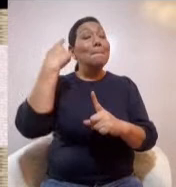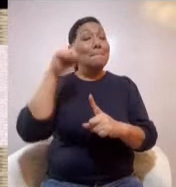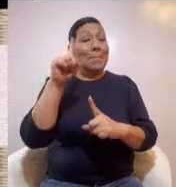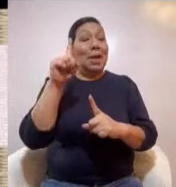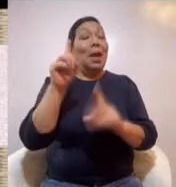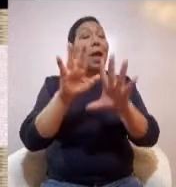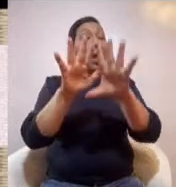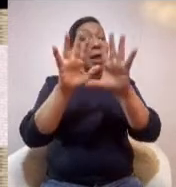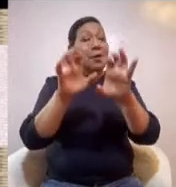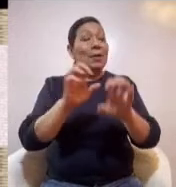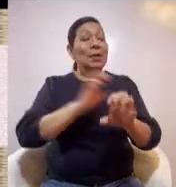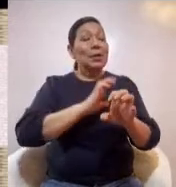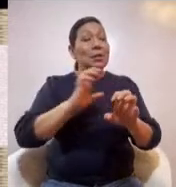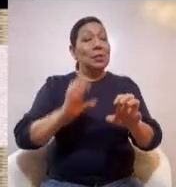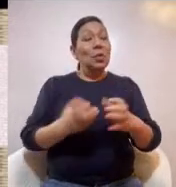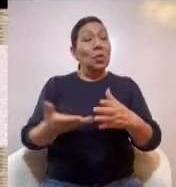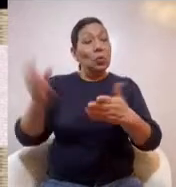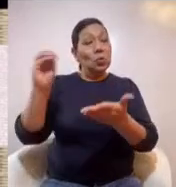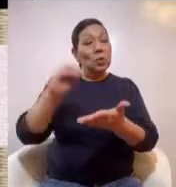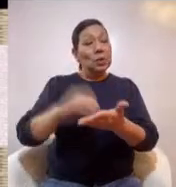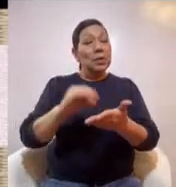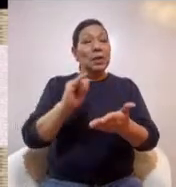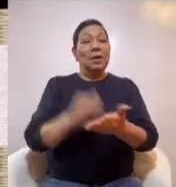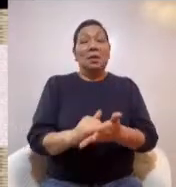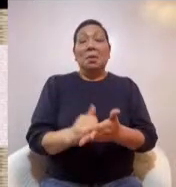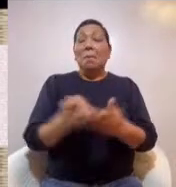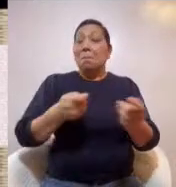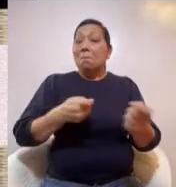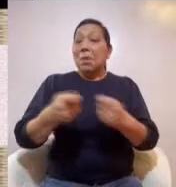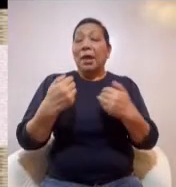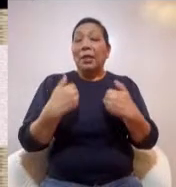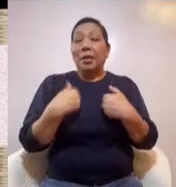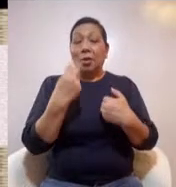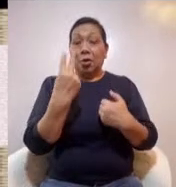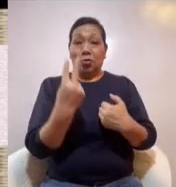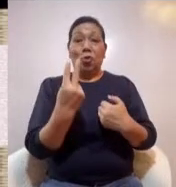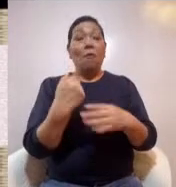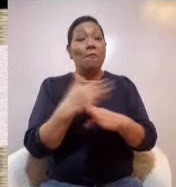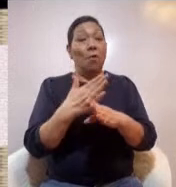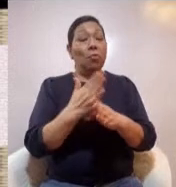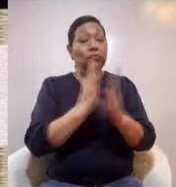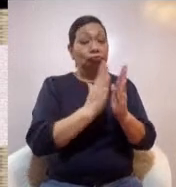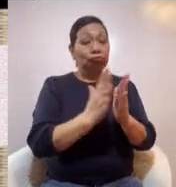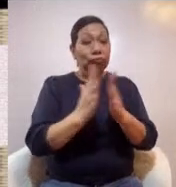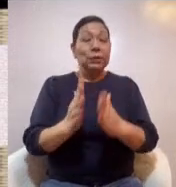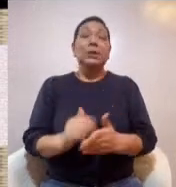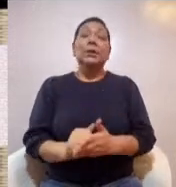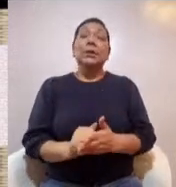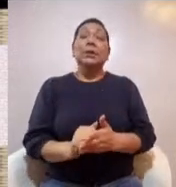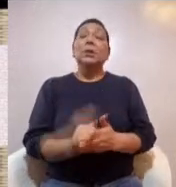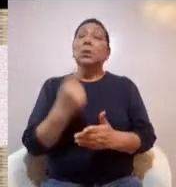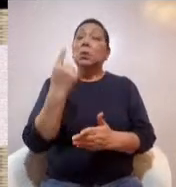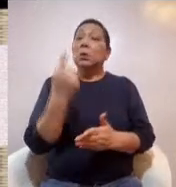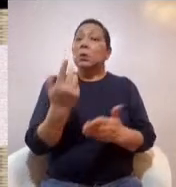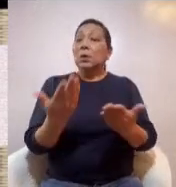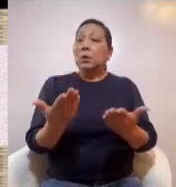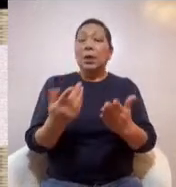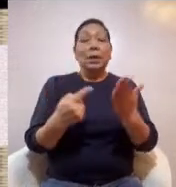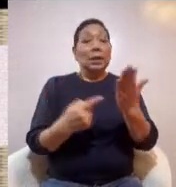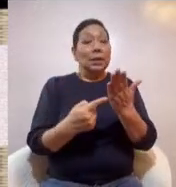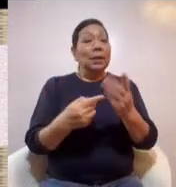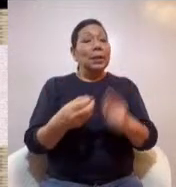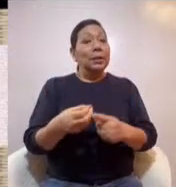propio para evaluar los estados y su implementación. Así que el mecanismo tiene dos caras, tiene dos órganos: